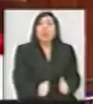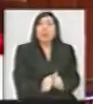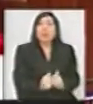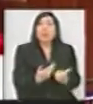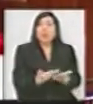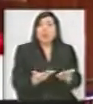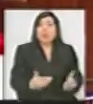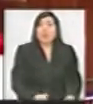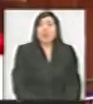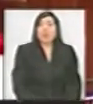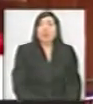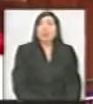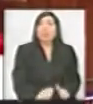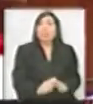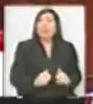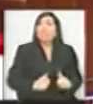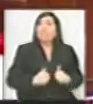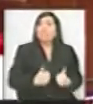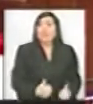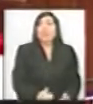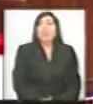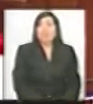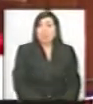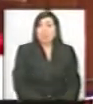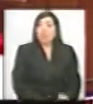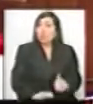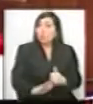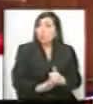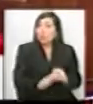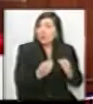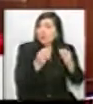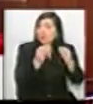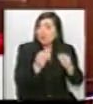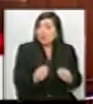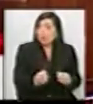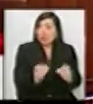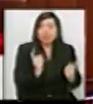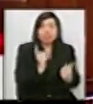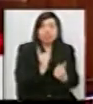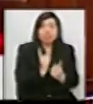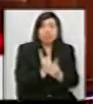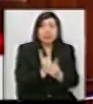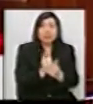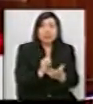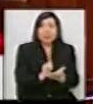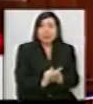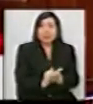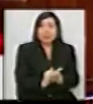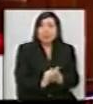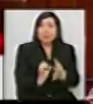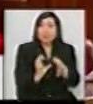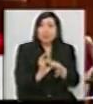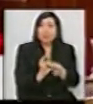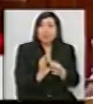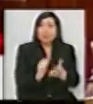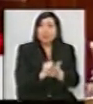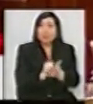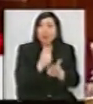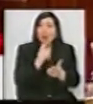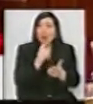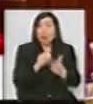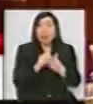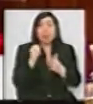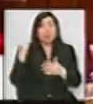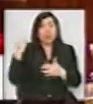condiciones de habitabilidad es decir suelo seguro cerca a condiciones de conexiones de servicios de